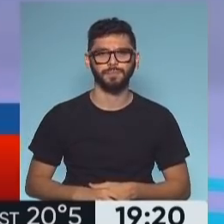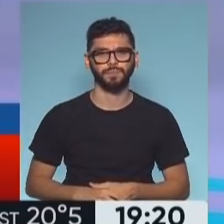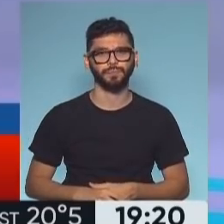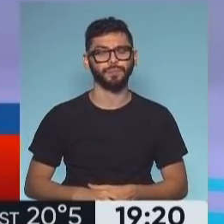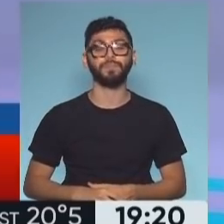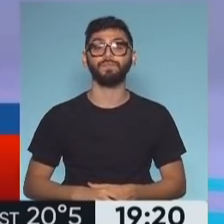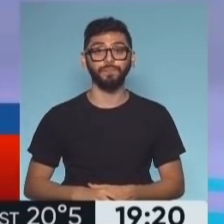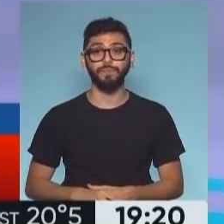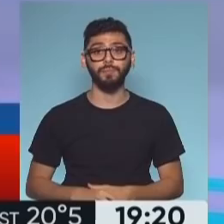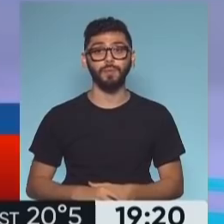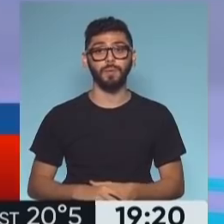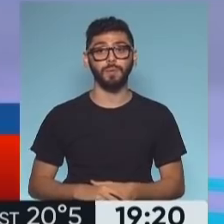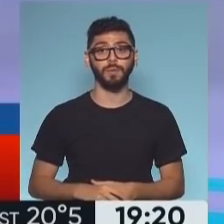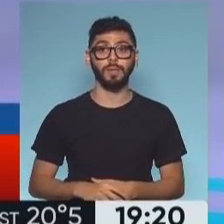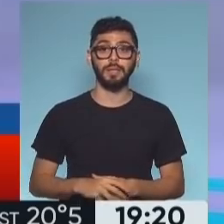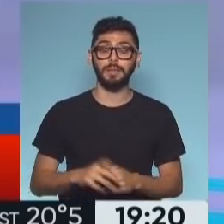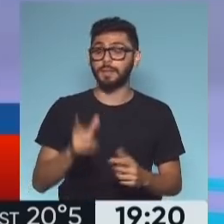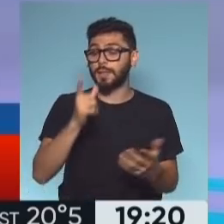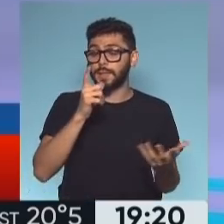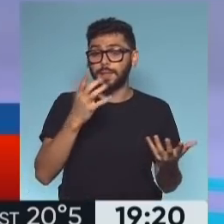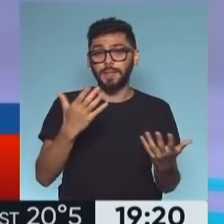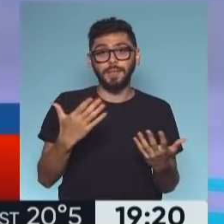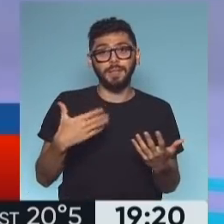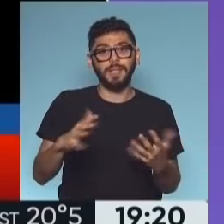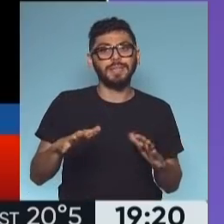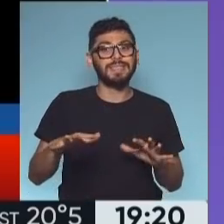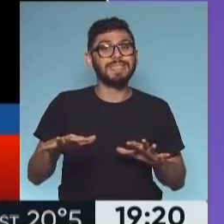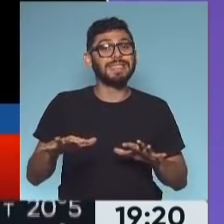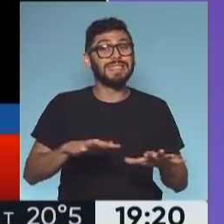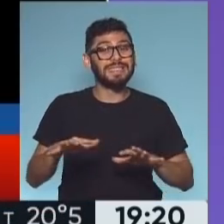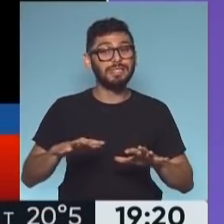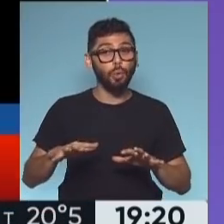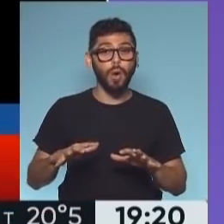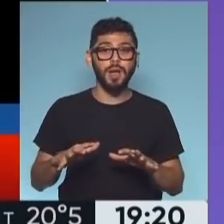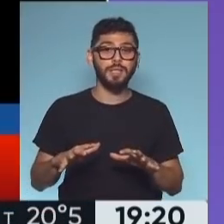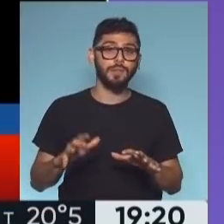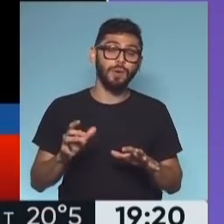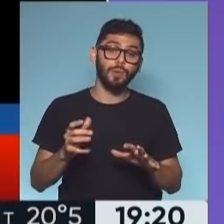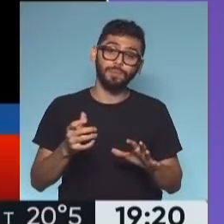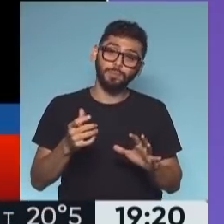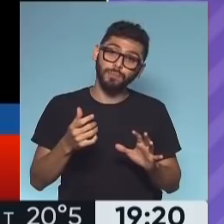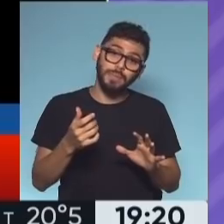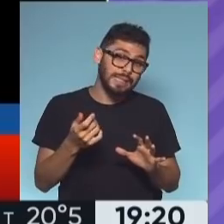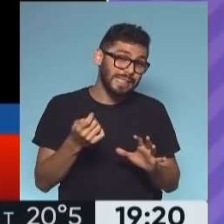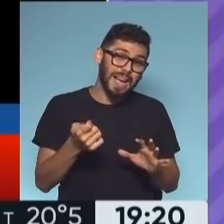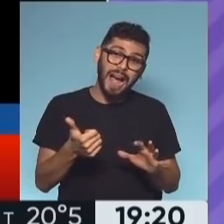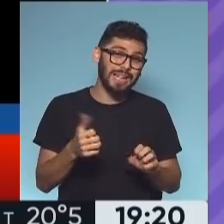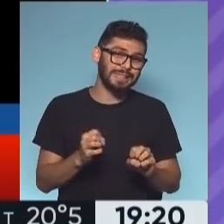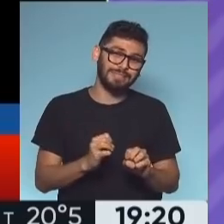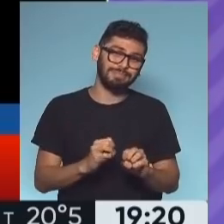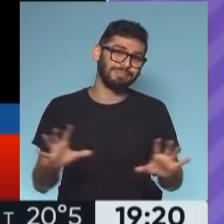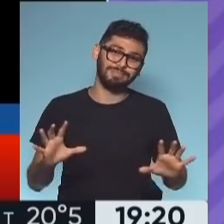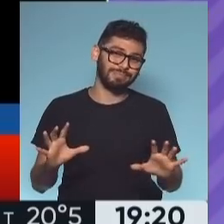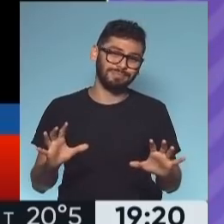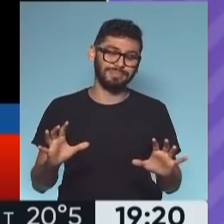Estamos frente a una situación que se está tornando trágica. Tenemos un número